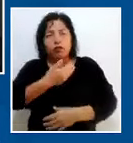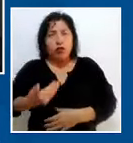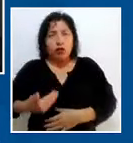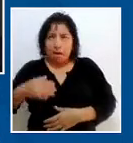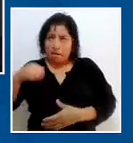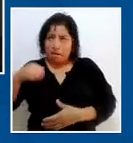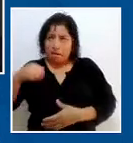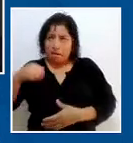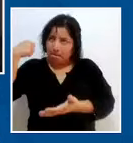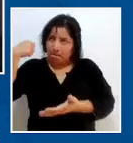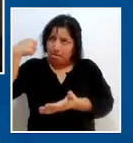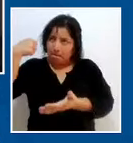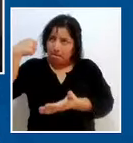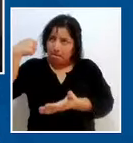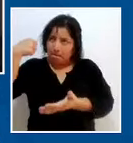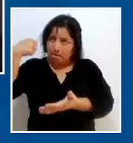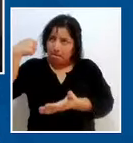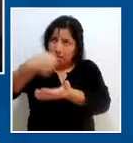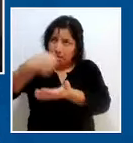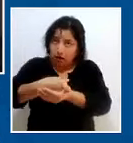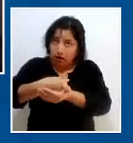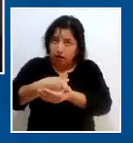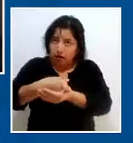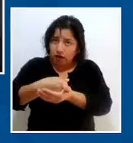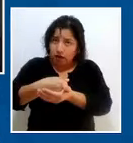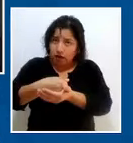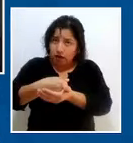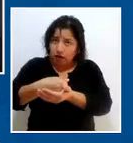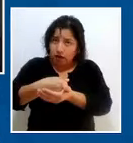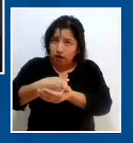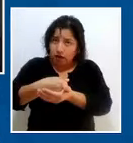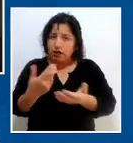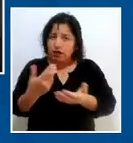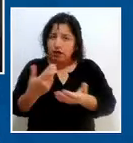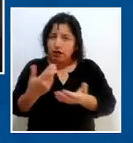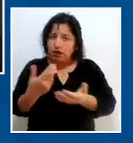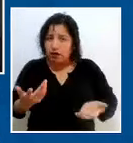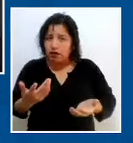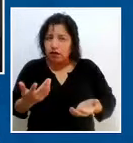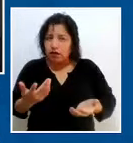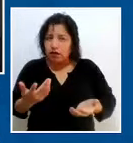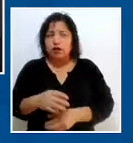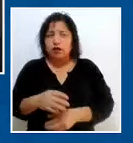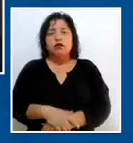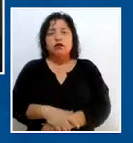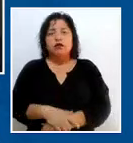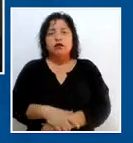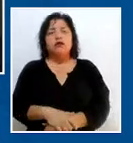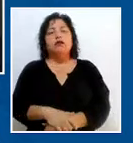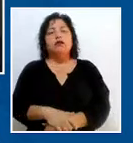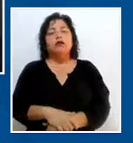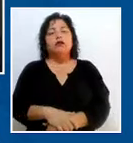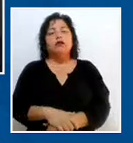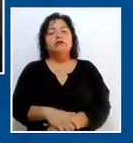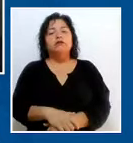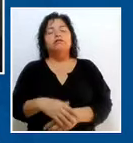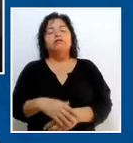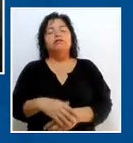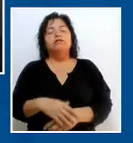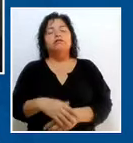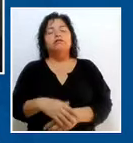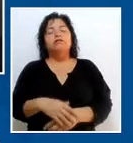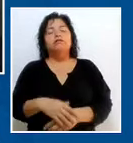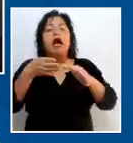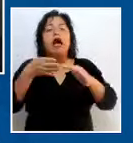ver, como ejercicio de un derecho, no es un derecho fundamental, la regla es que el acceso